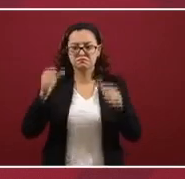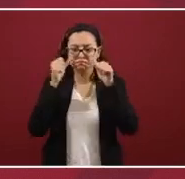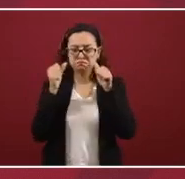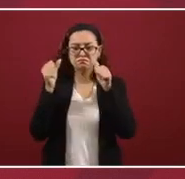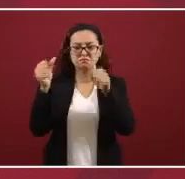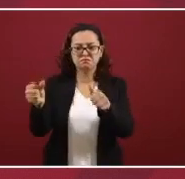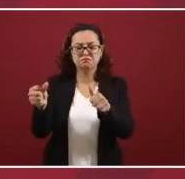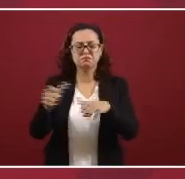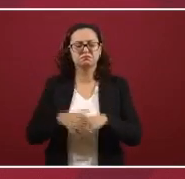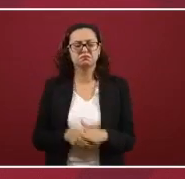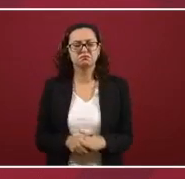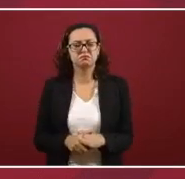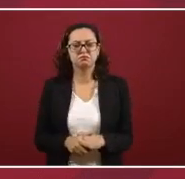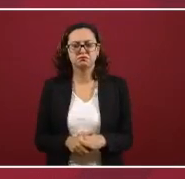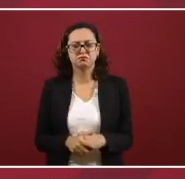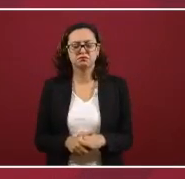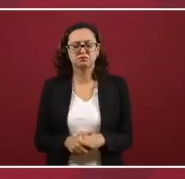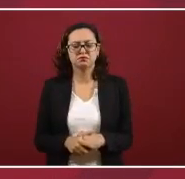No sé si se está